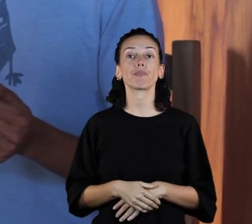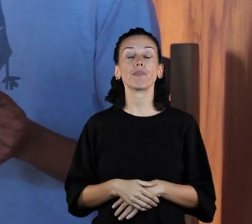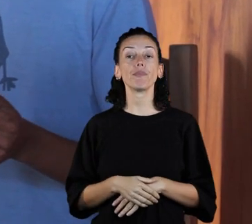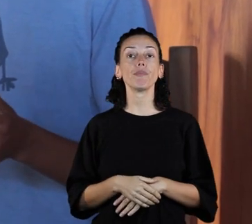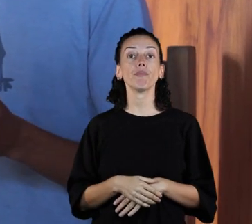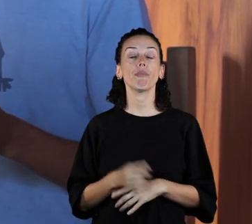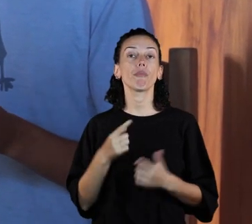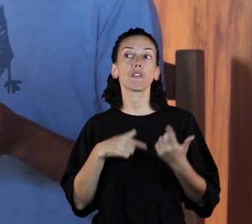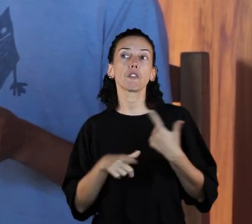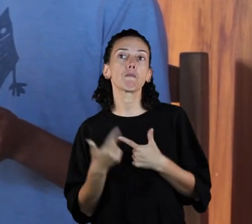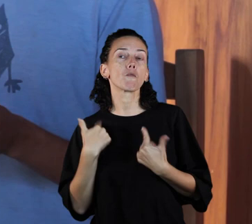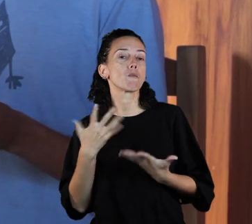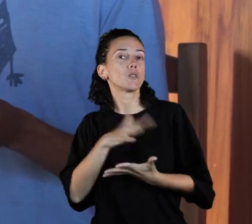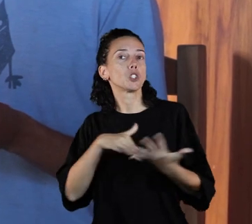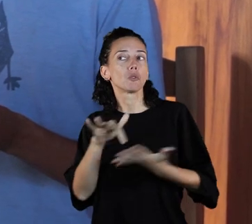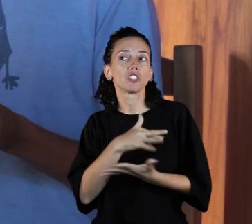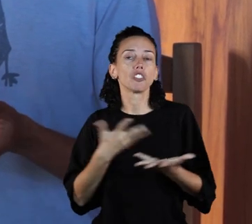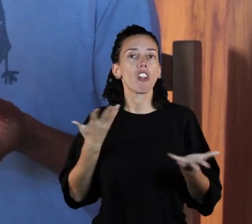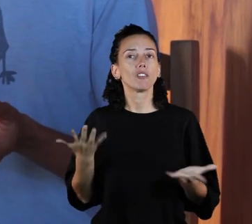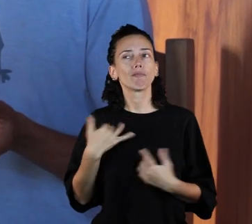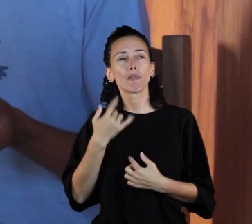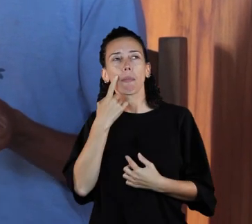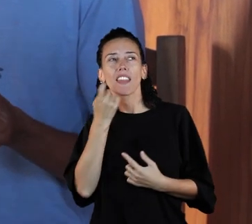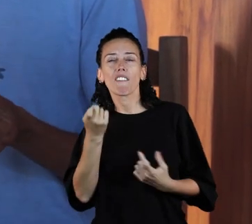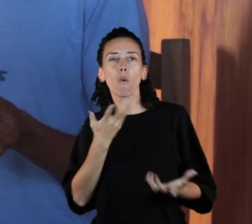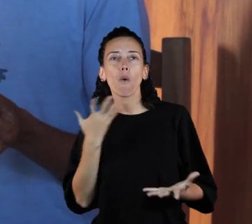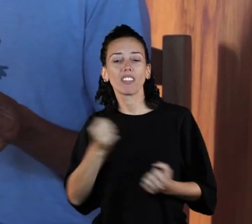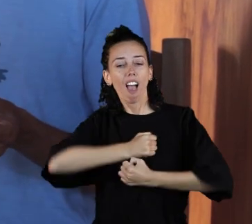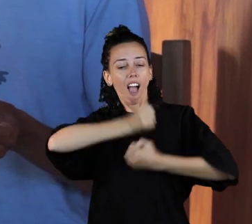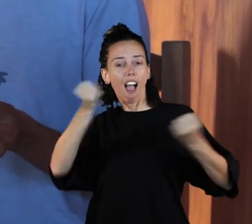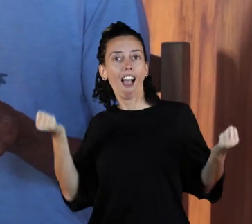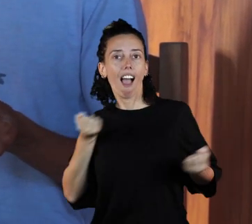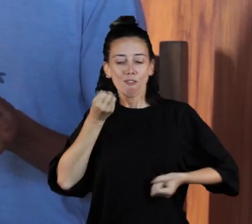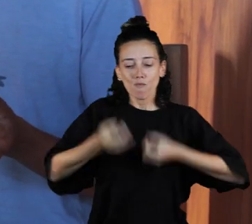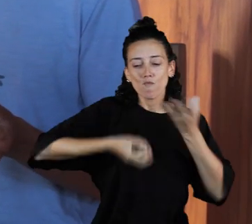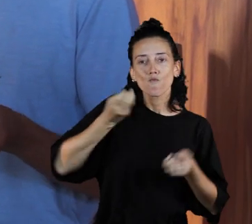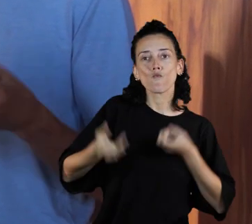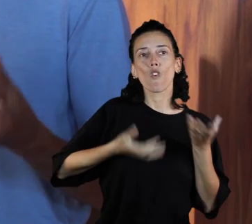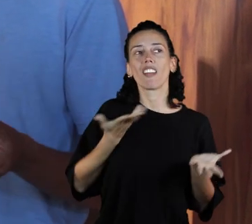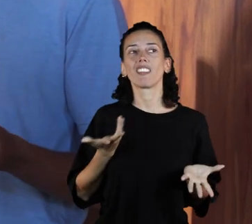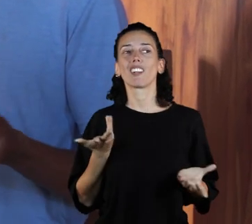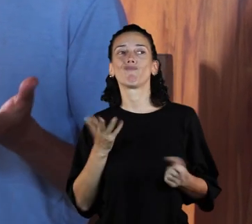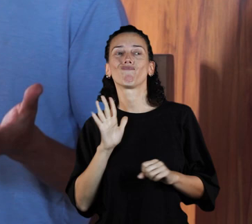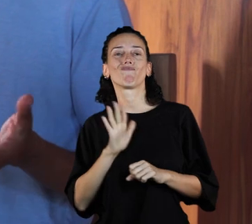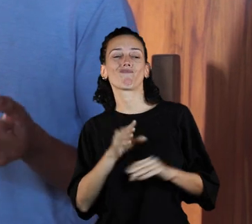Entonces, viví situaciones en las que veía que demostrar sentimientos o